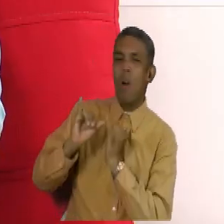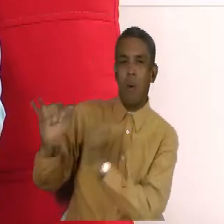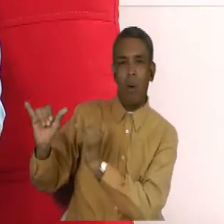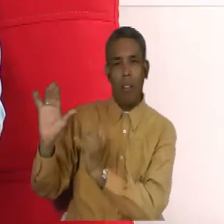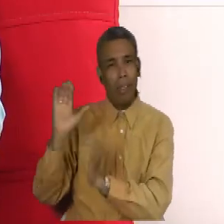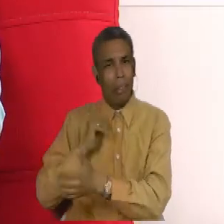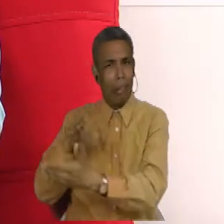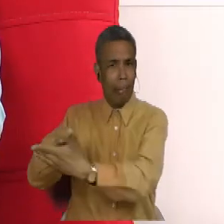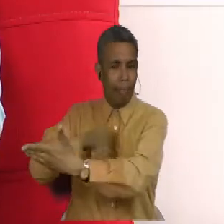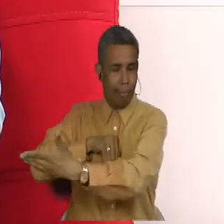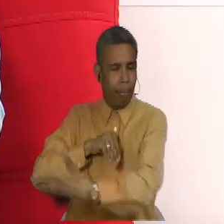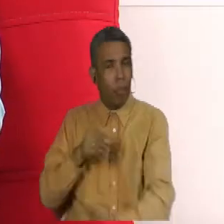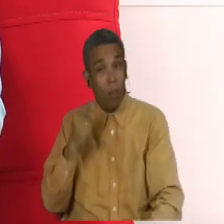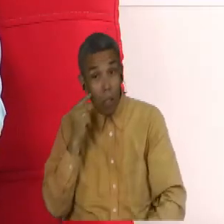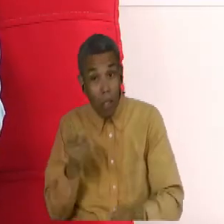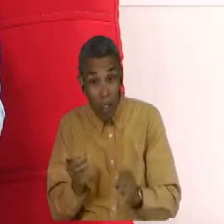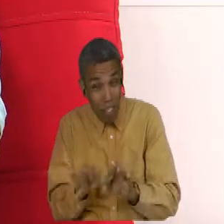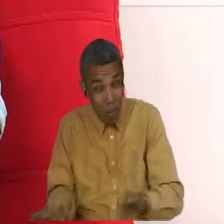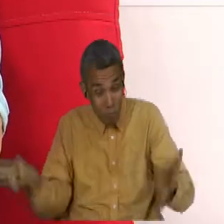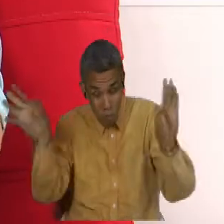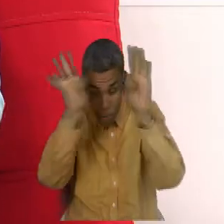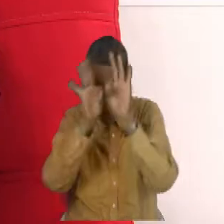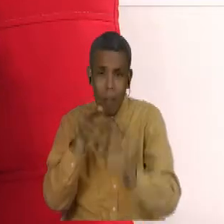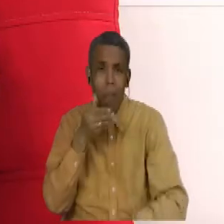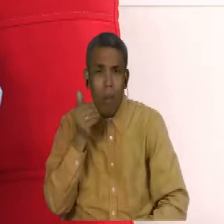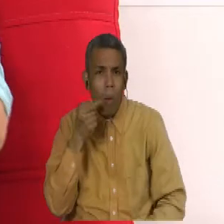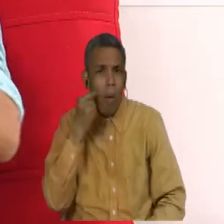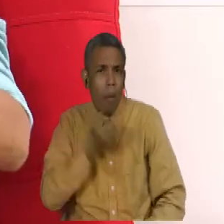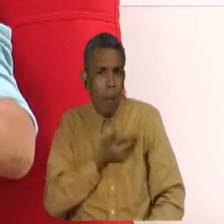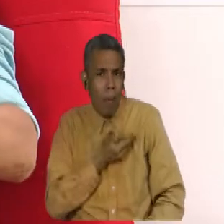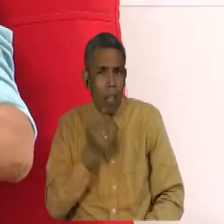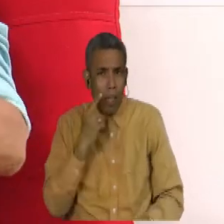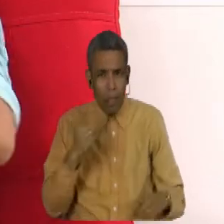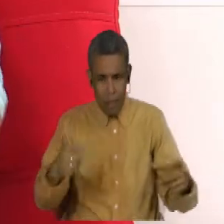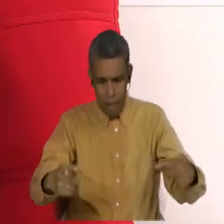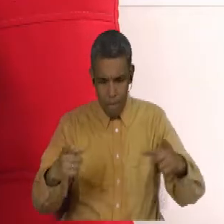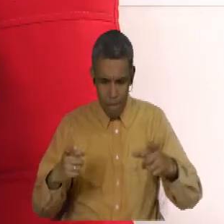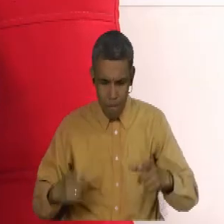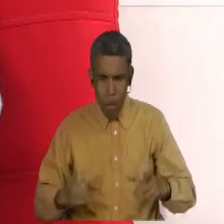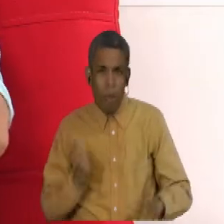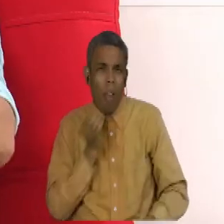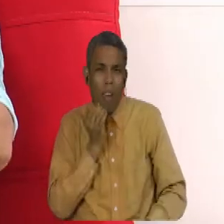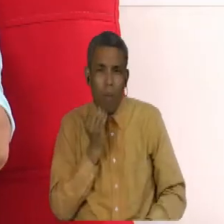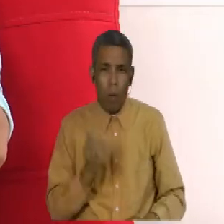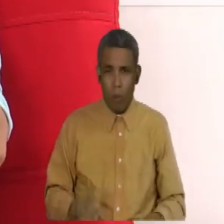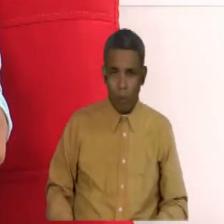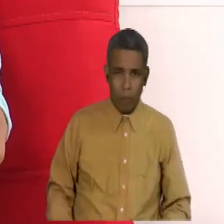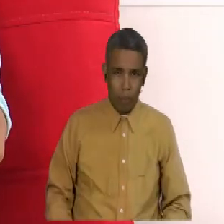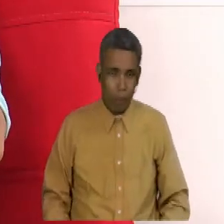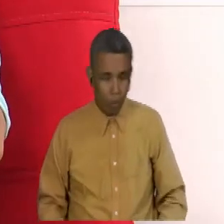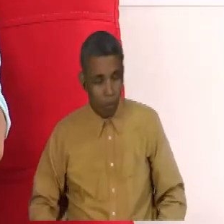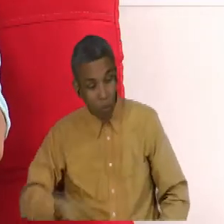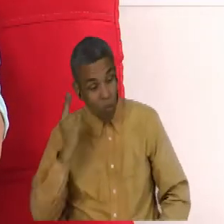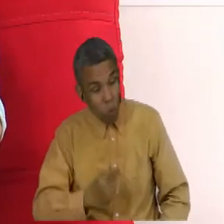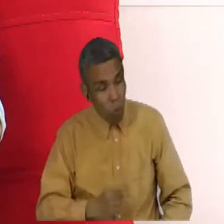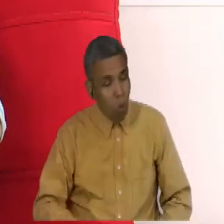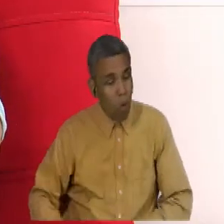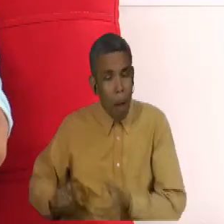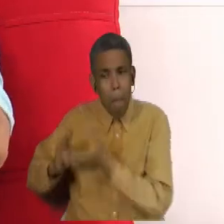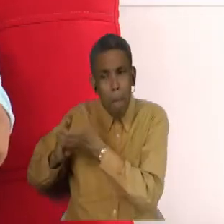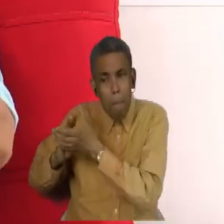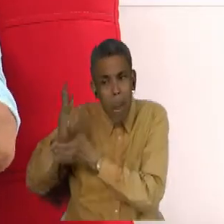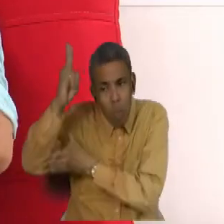a al hábito de comida. ¿Sí? ¿Cómo le vamos a exigir a un niño que coma verduras si el papá no las come? Sí,